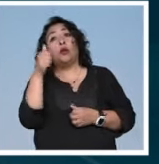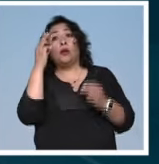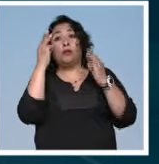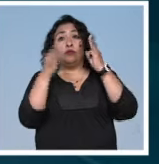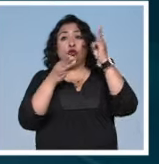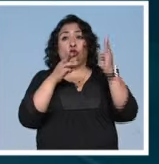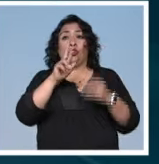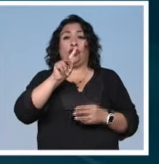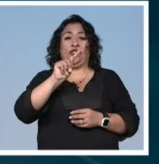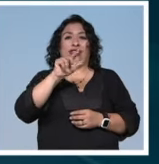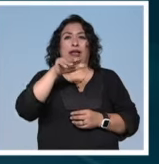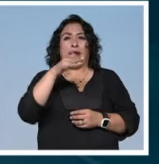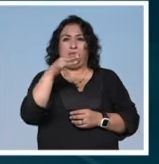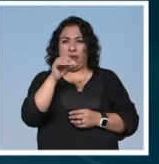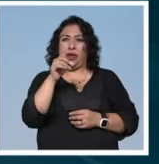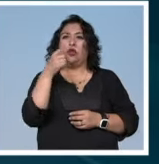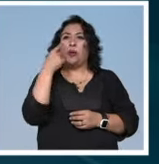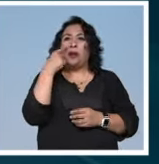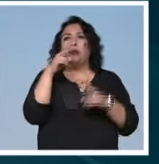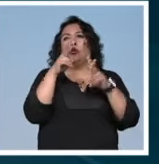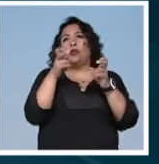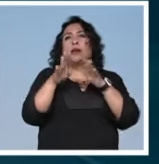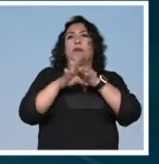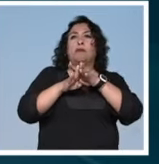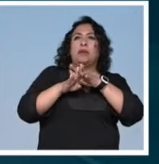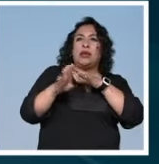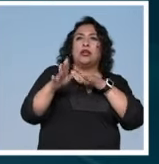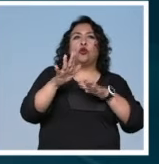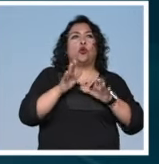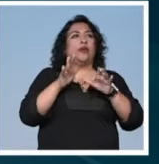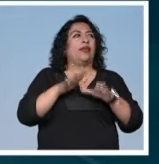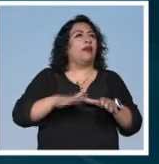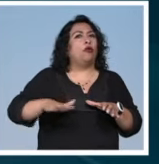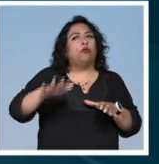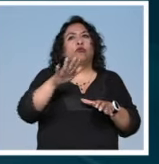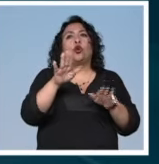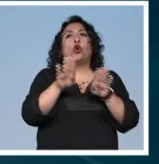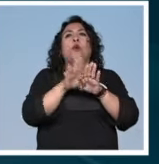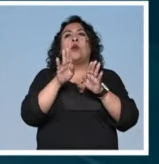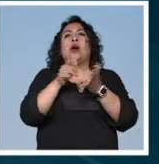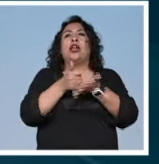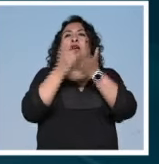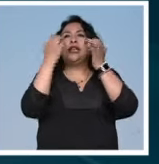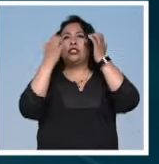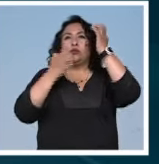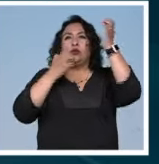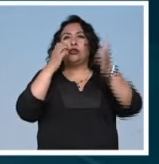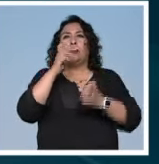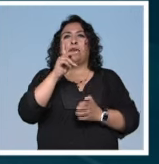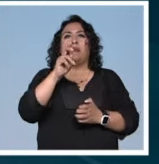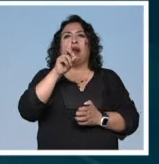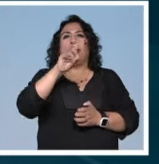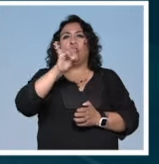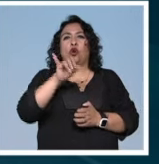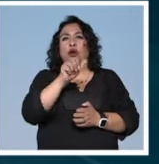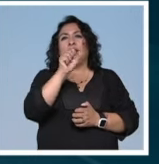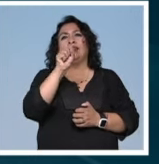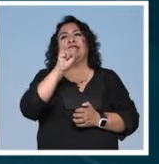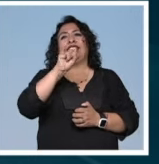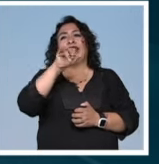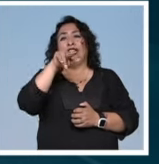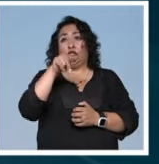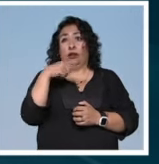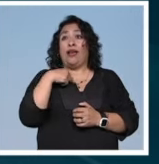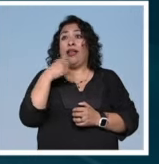Museo Rufino Tamayo abordará temas de migración y medio ambiente a través de la exposición Las Paradojas del Internacionalismo.